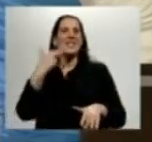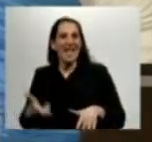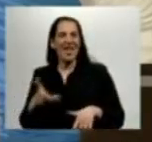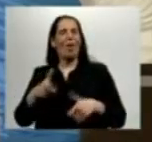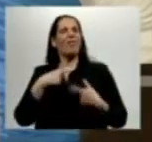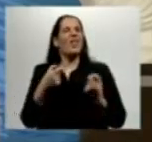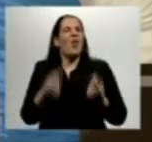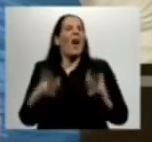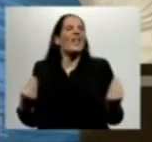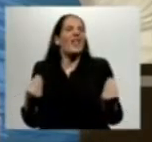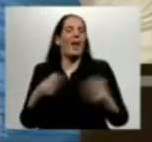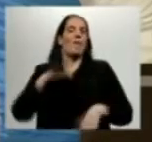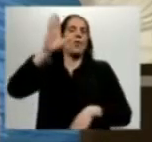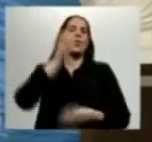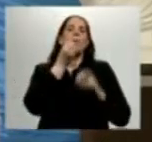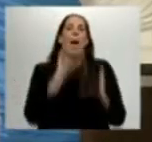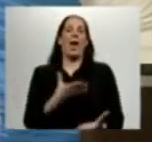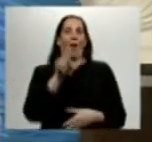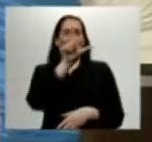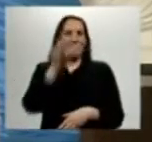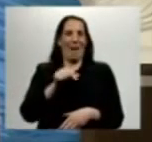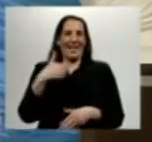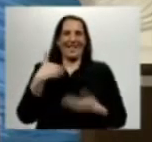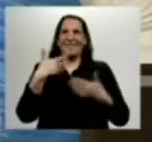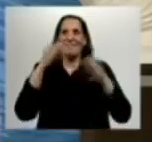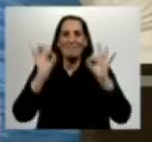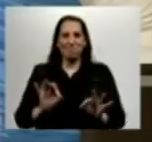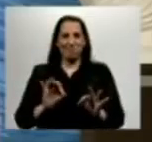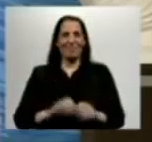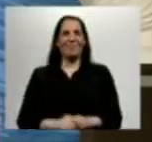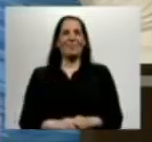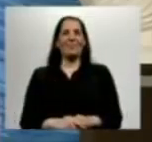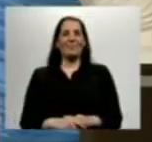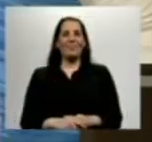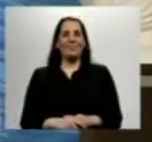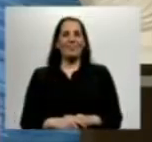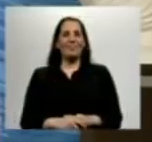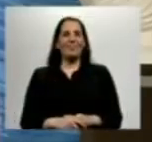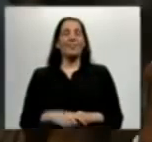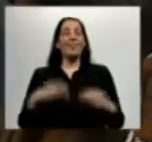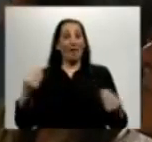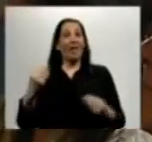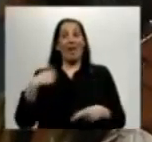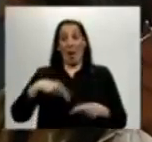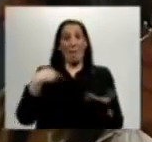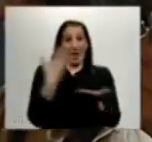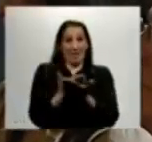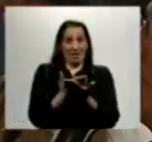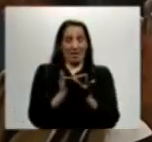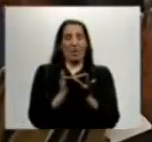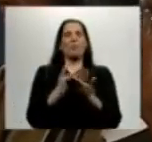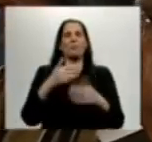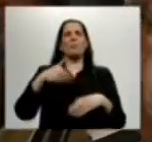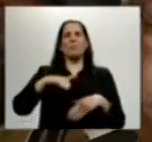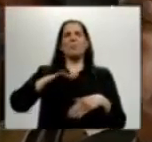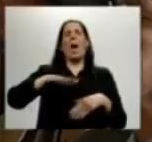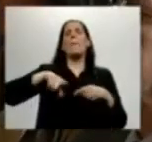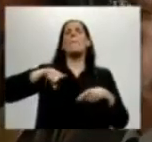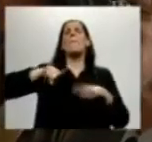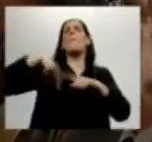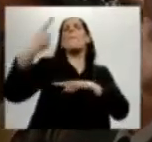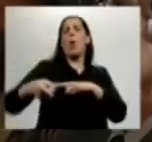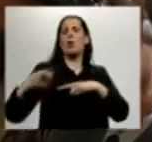Y que cuando lo hacemos, que cuando hacemos esta presentación, la próxima que hagamos del Código de Procedimiento